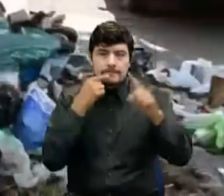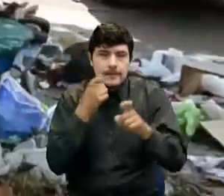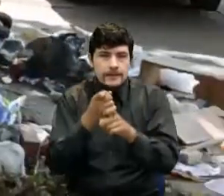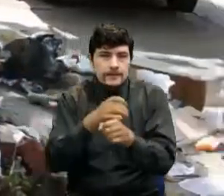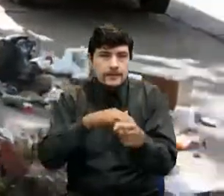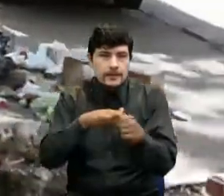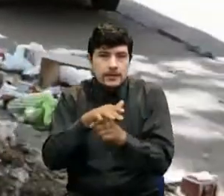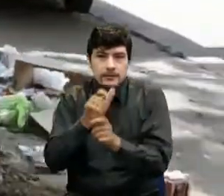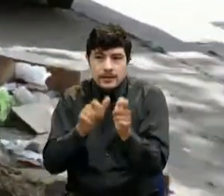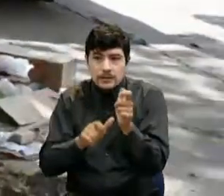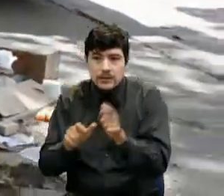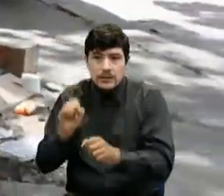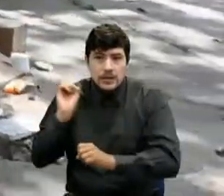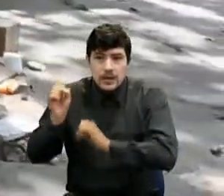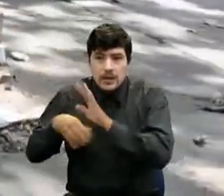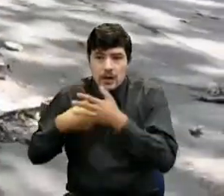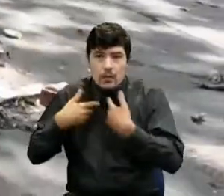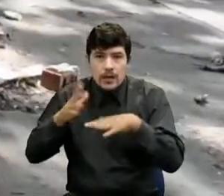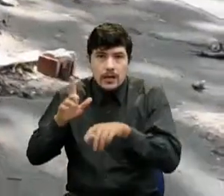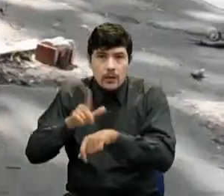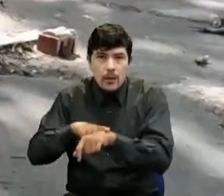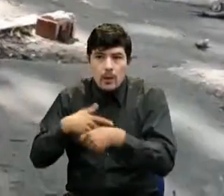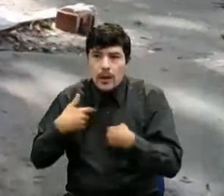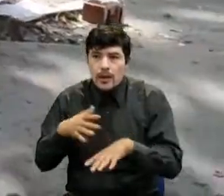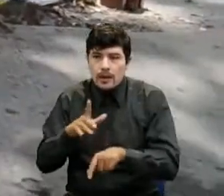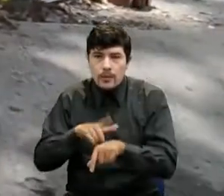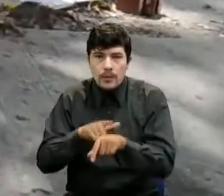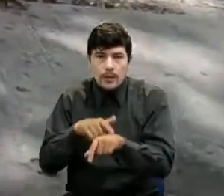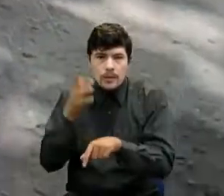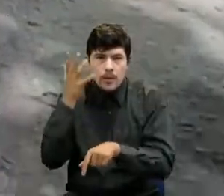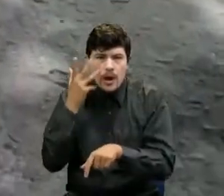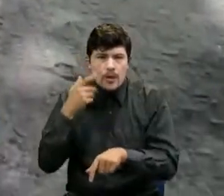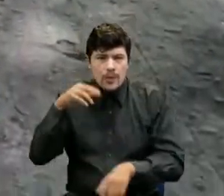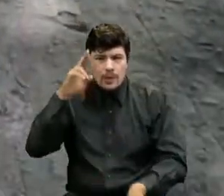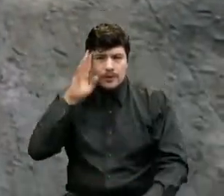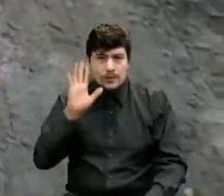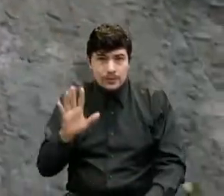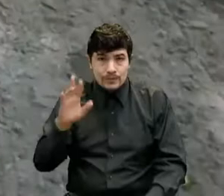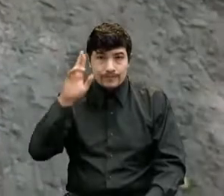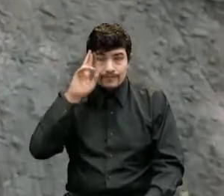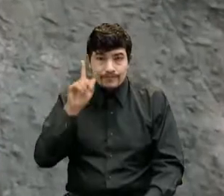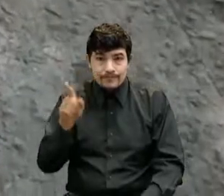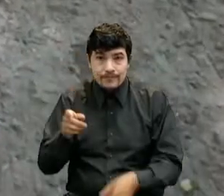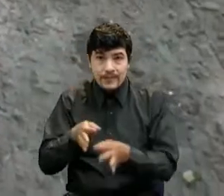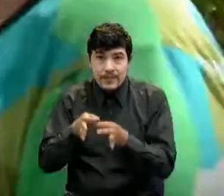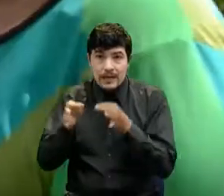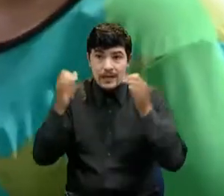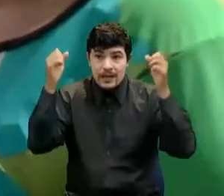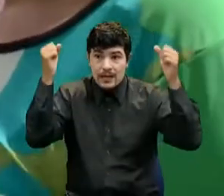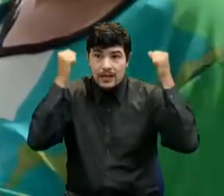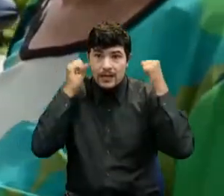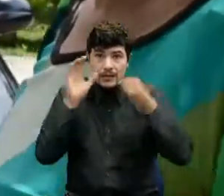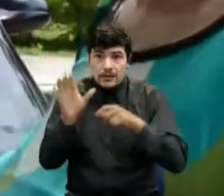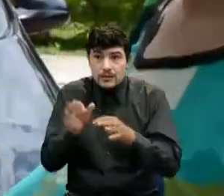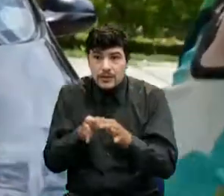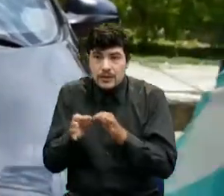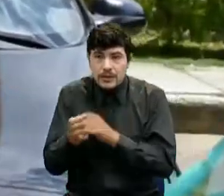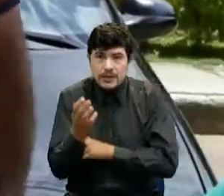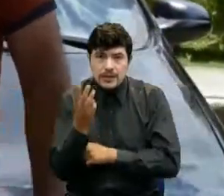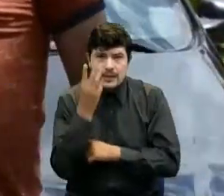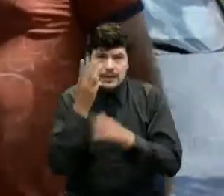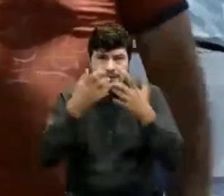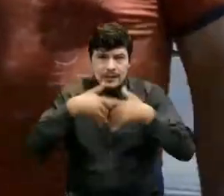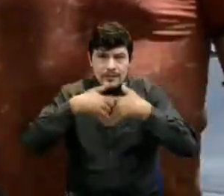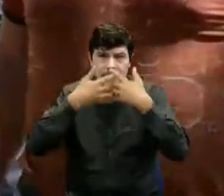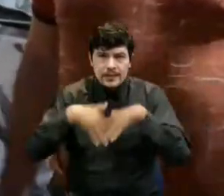gente saca a cualquier hora y en cualquier momento del día. Razón por la cual la piedecuestana asegura que en el municipio hay 3 empresas de